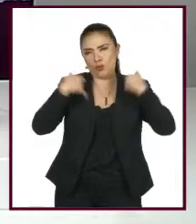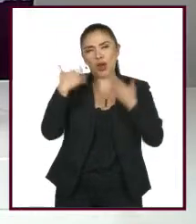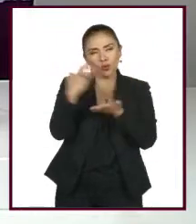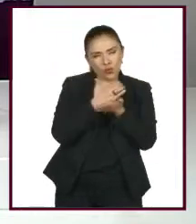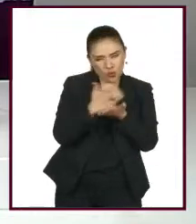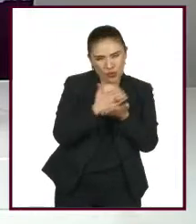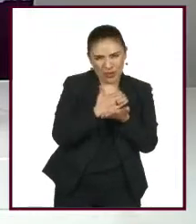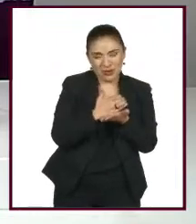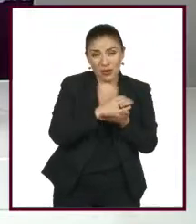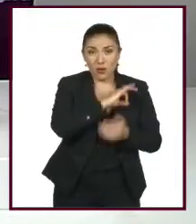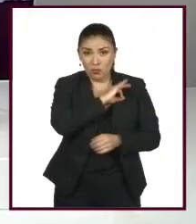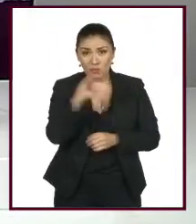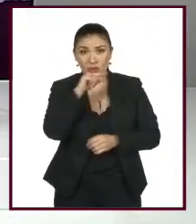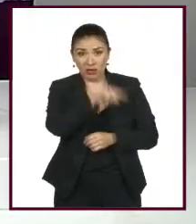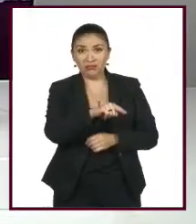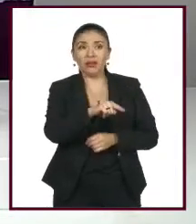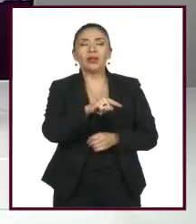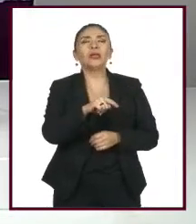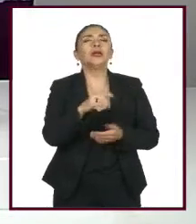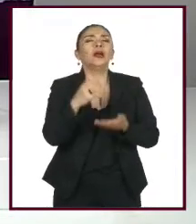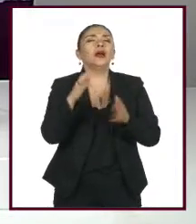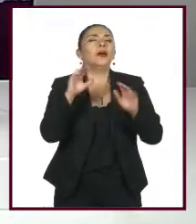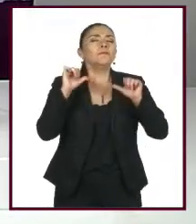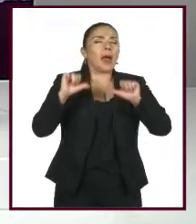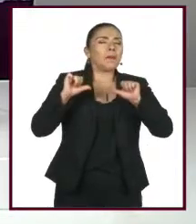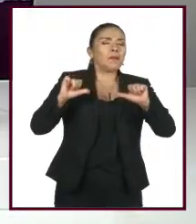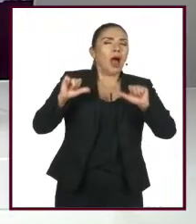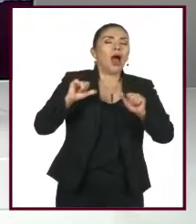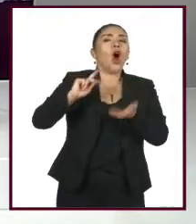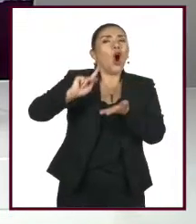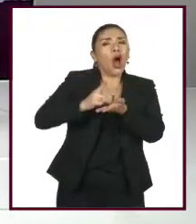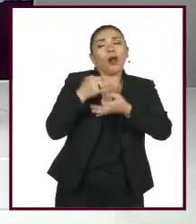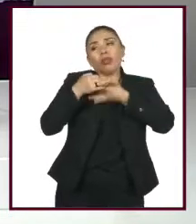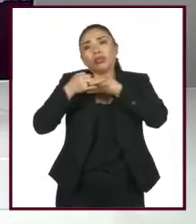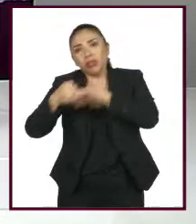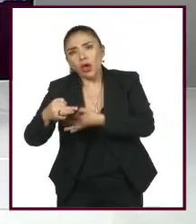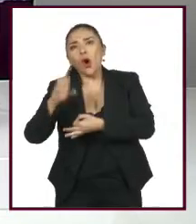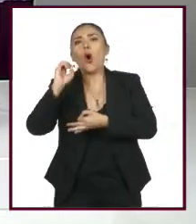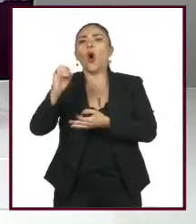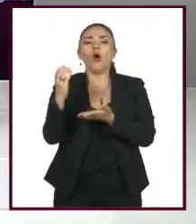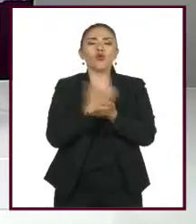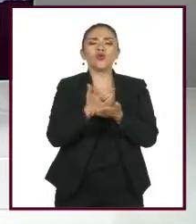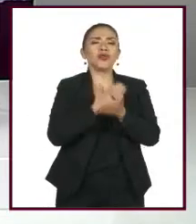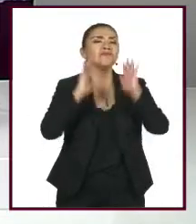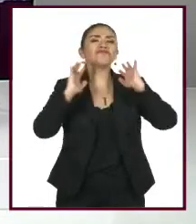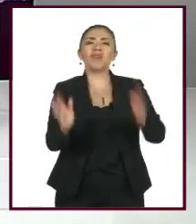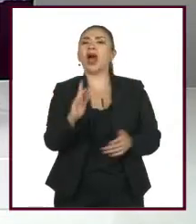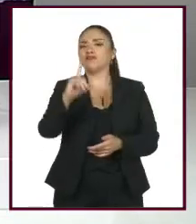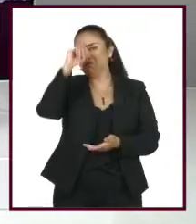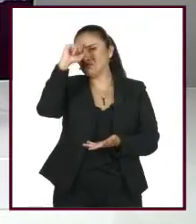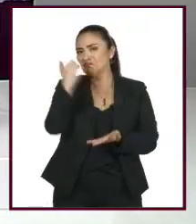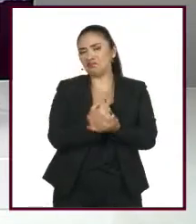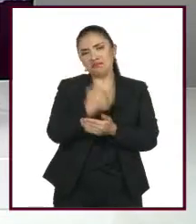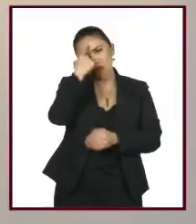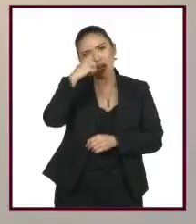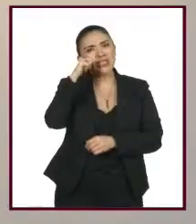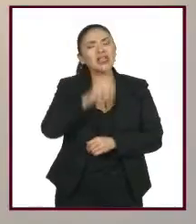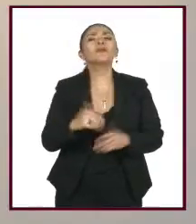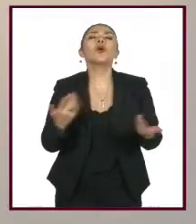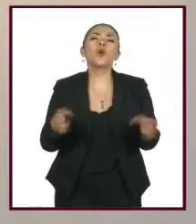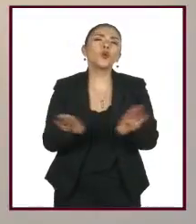la posibilidad de recaer o la rehabilitación es definitiva, doctor? ¿En qué consiste?